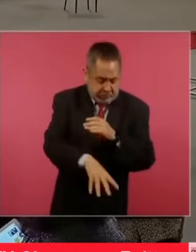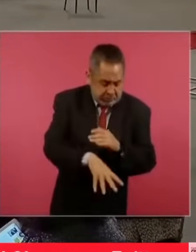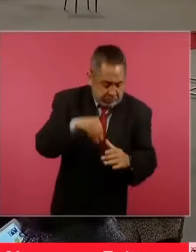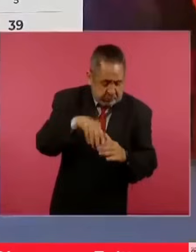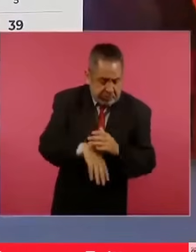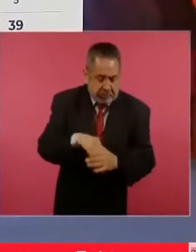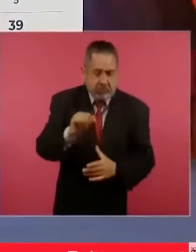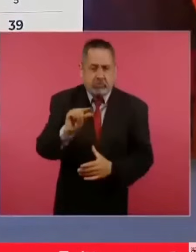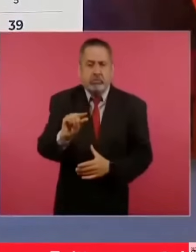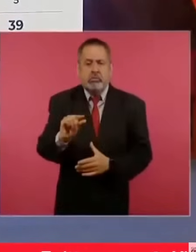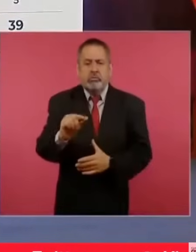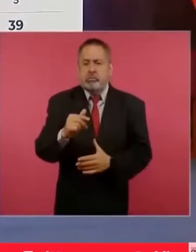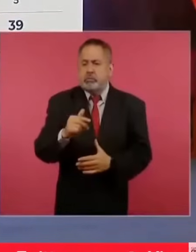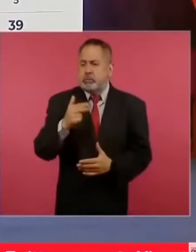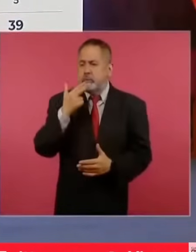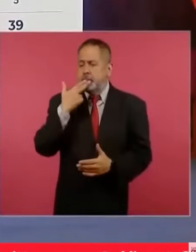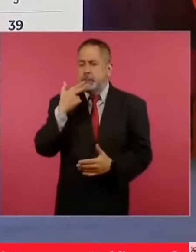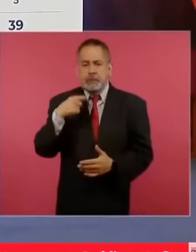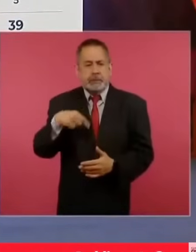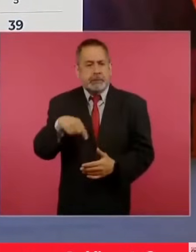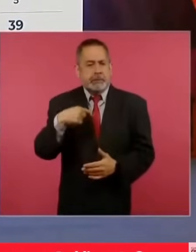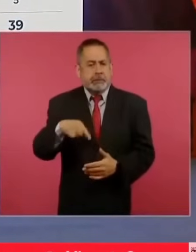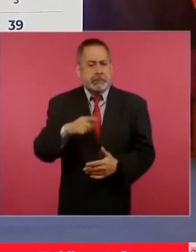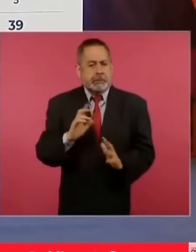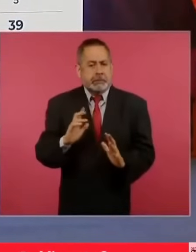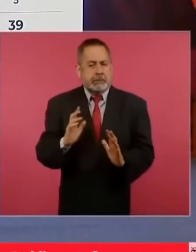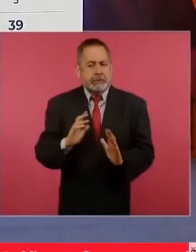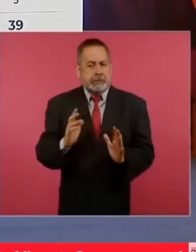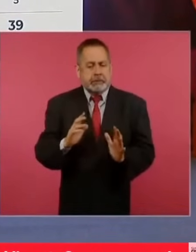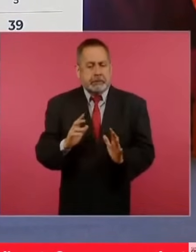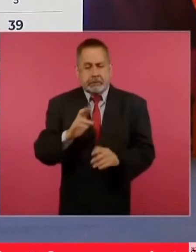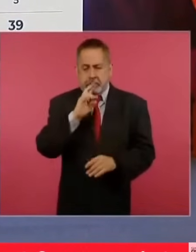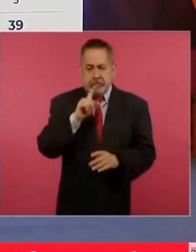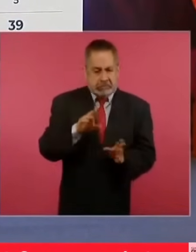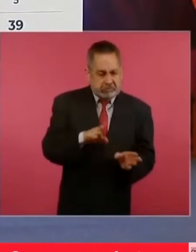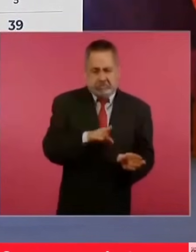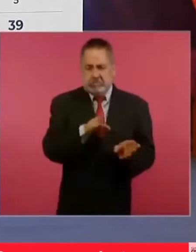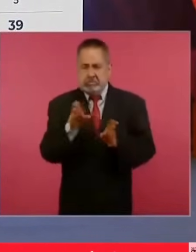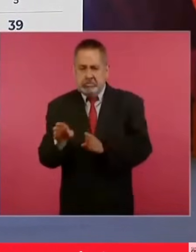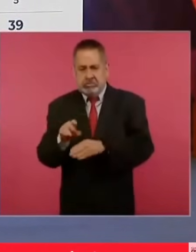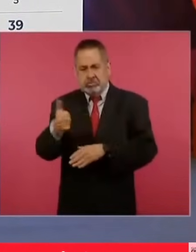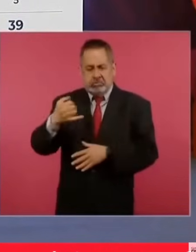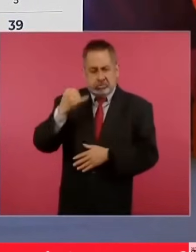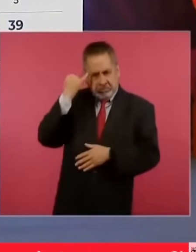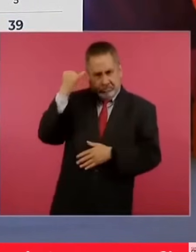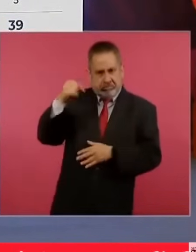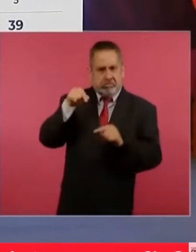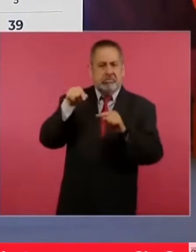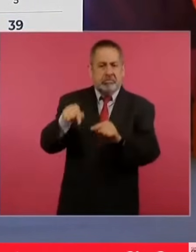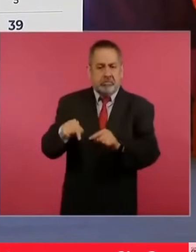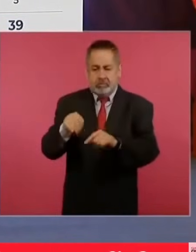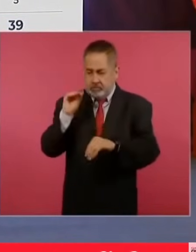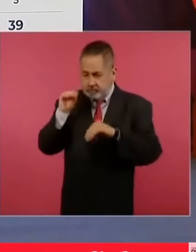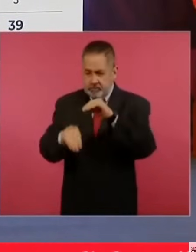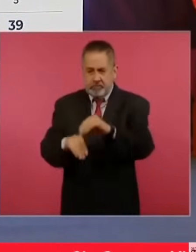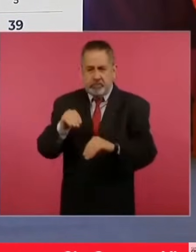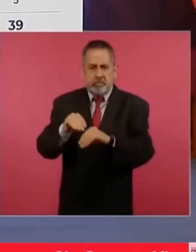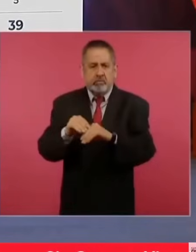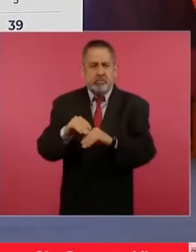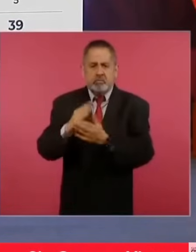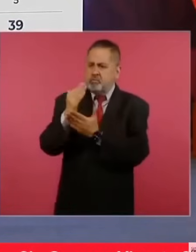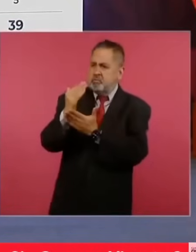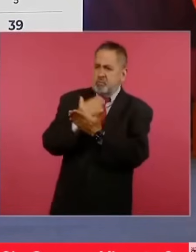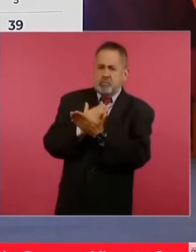instalación no es rentable. ¿Qué hemos hecho? Hemos evolucionado a instalaciones más